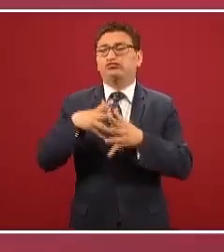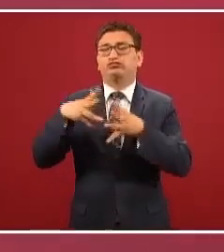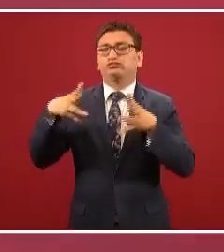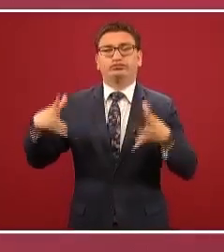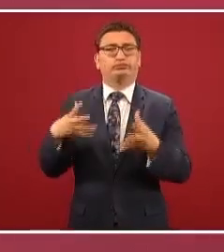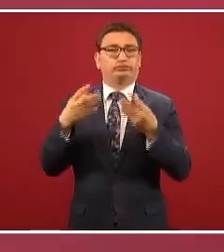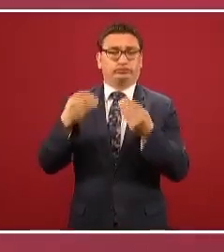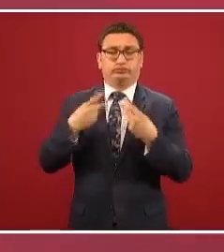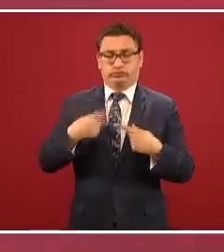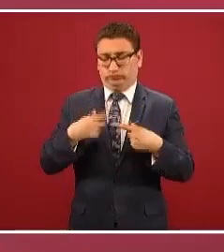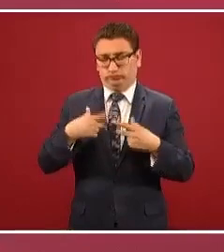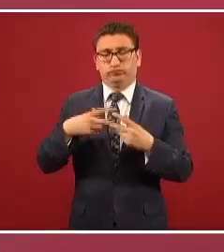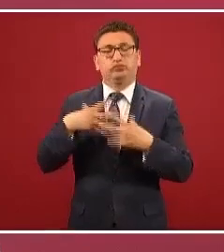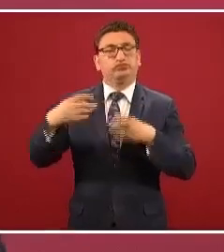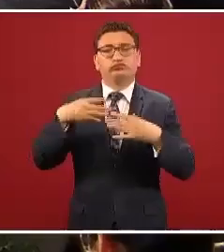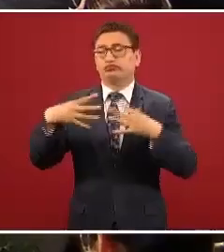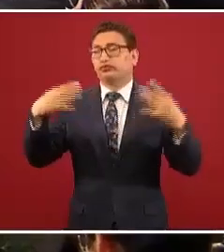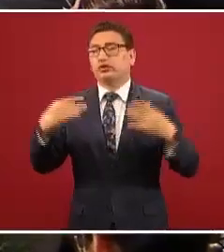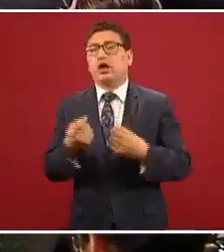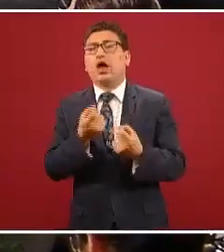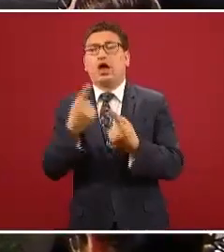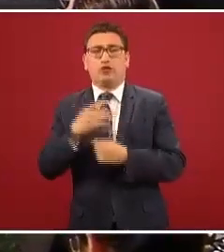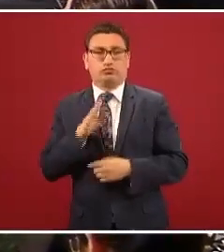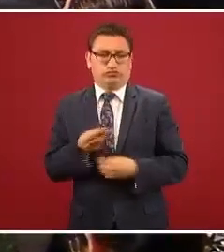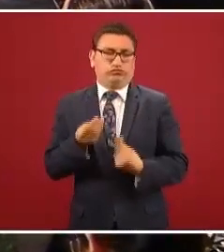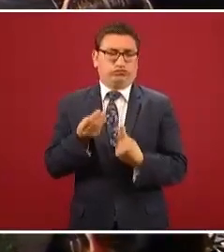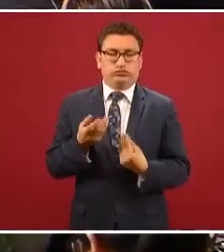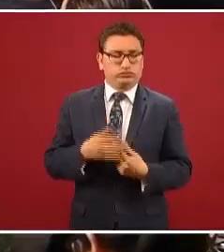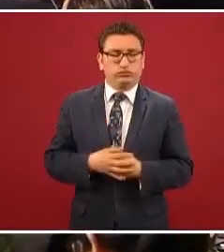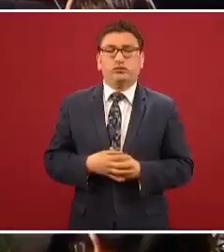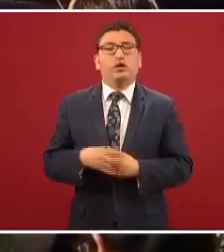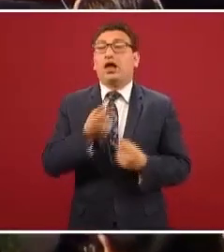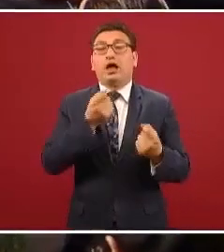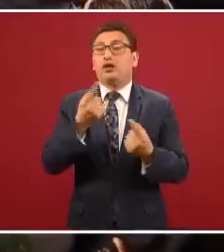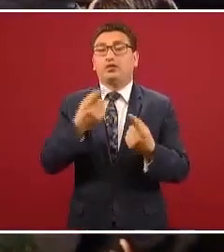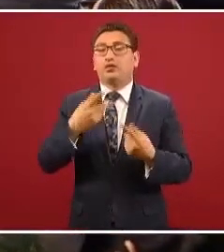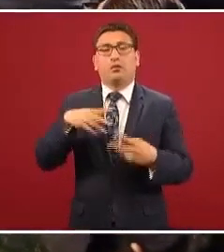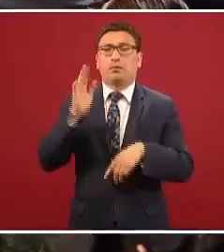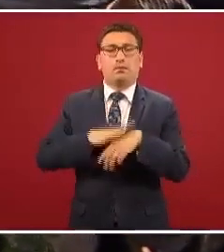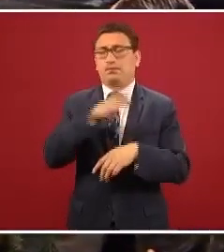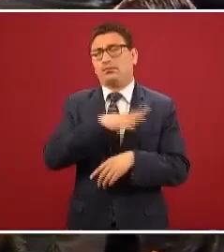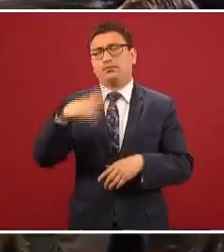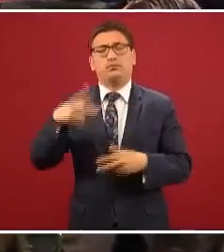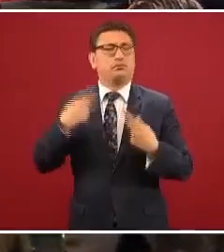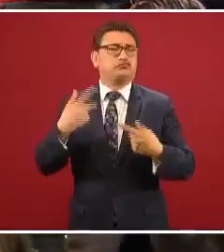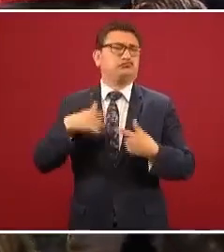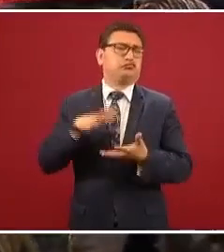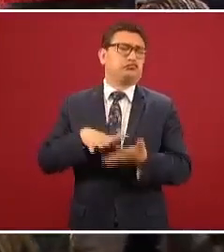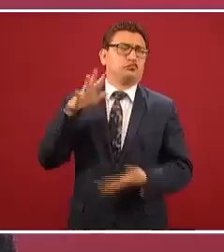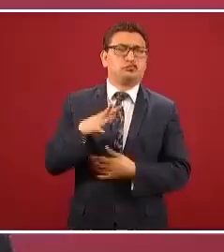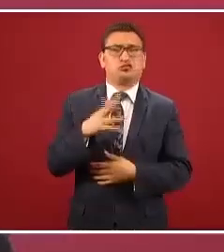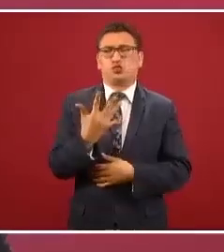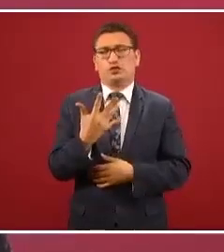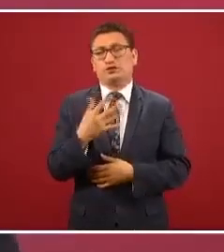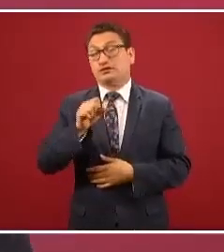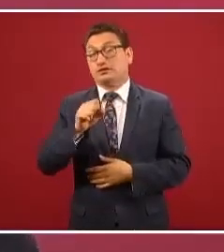de personas infectadas. De hecho, la gran mayoría de las personas, y podríamos llegar hasta un 50 o